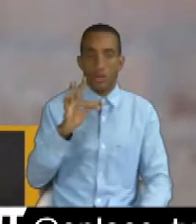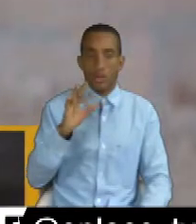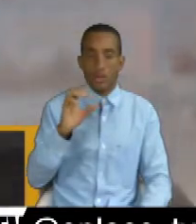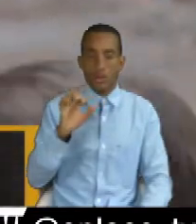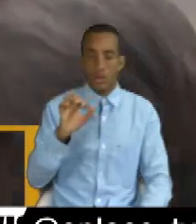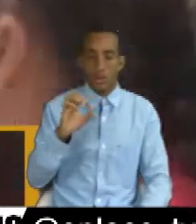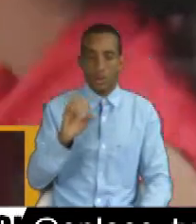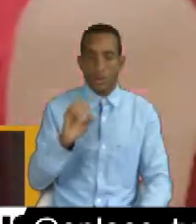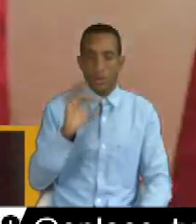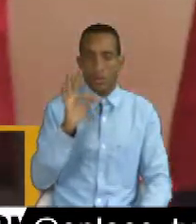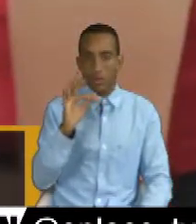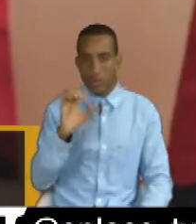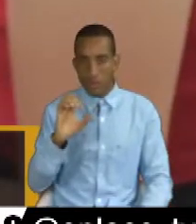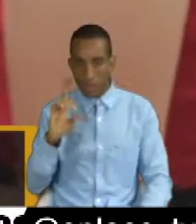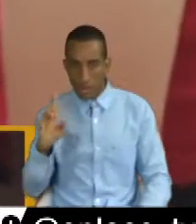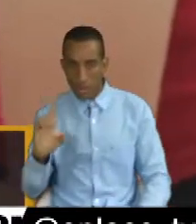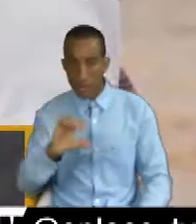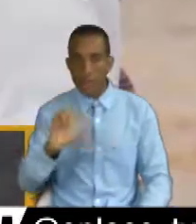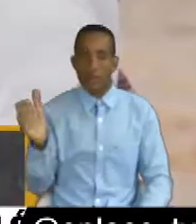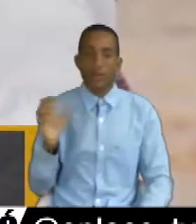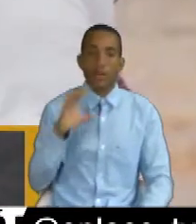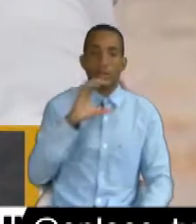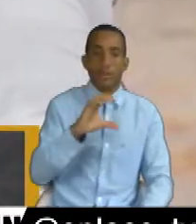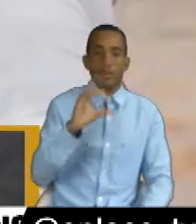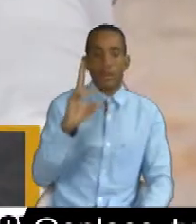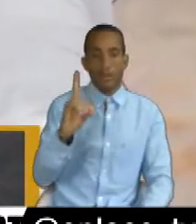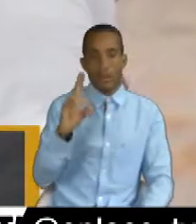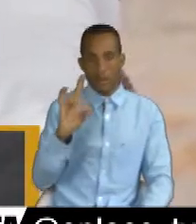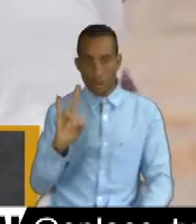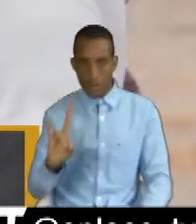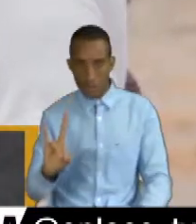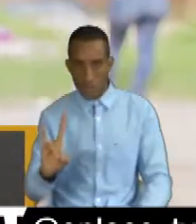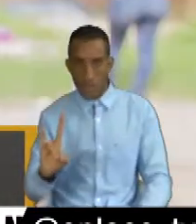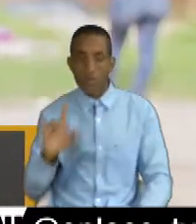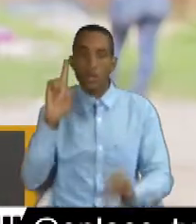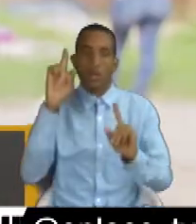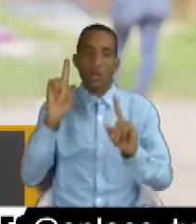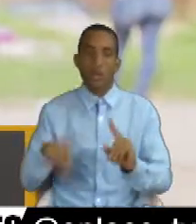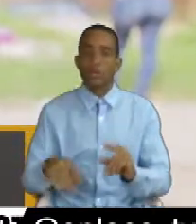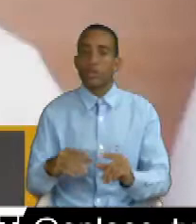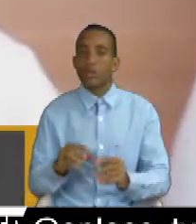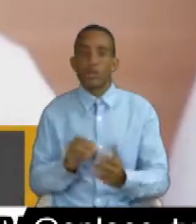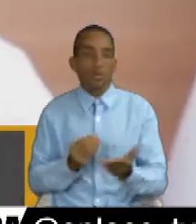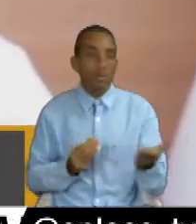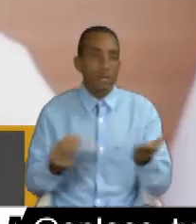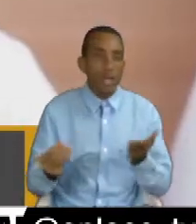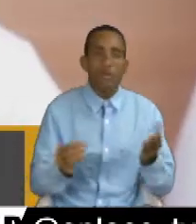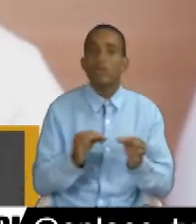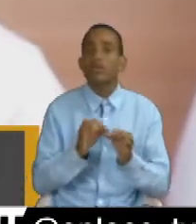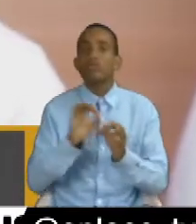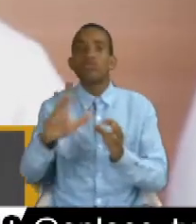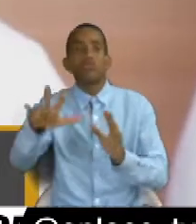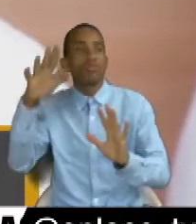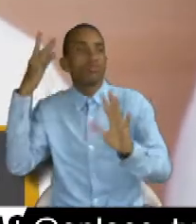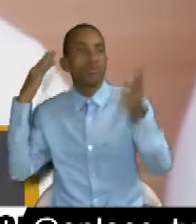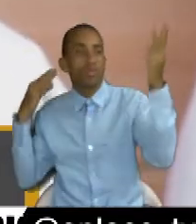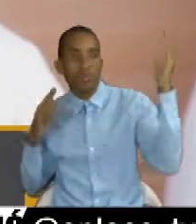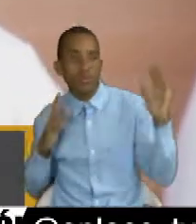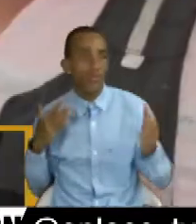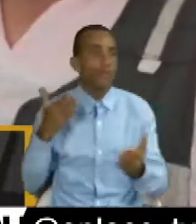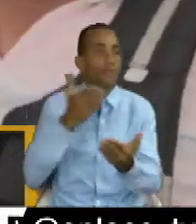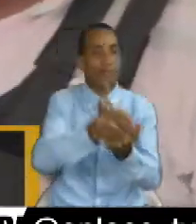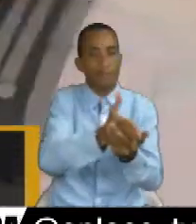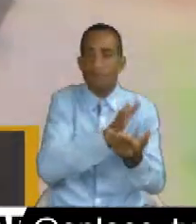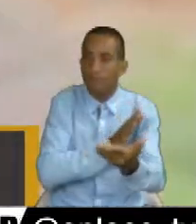que hoy se vinculan a esta jornada para traer servicios descentralizados a la comunidad. Se logró atender y recepcionar